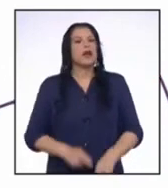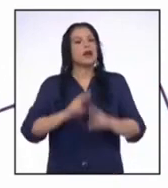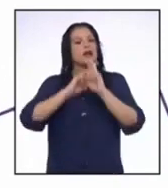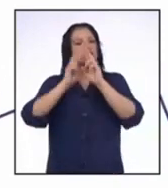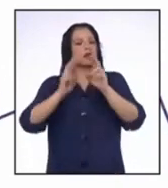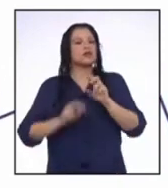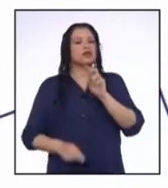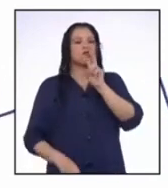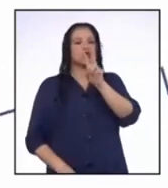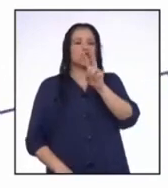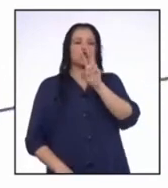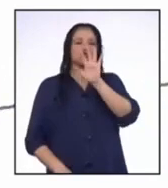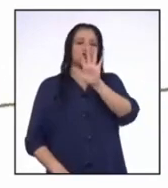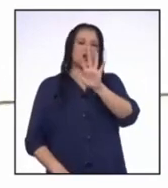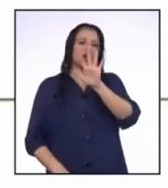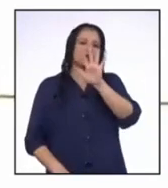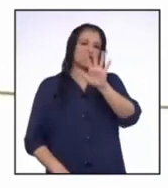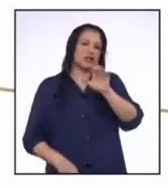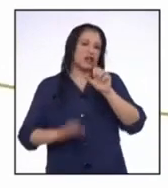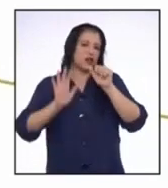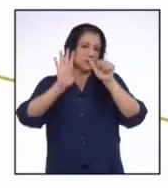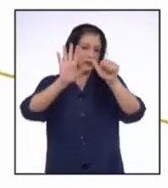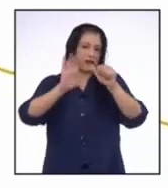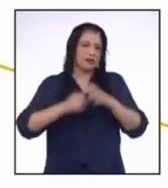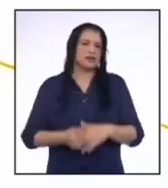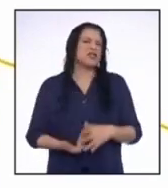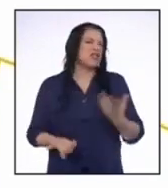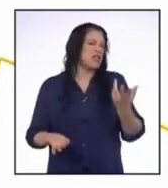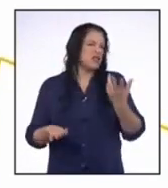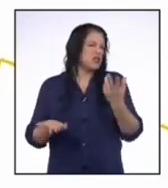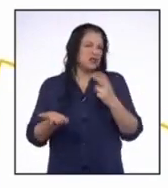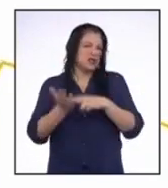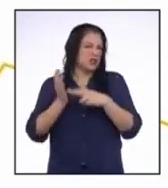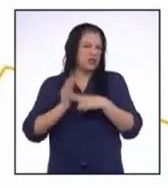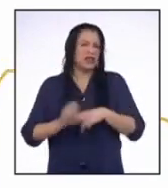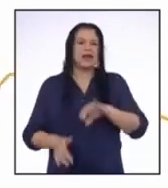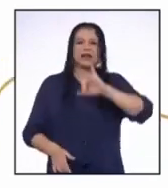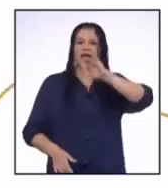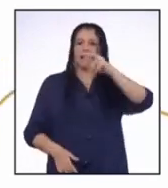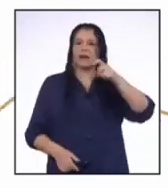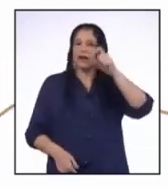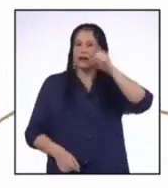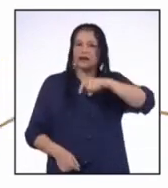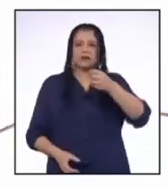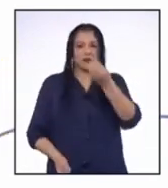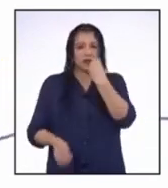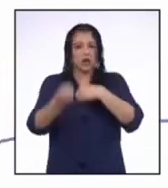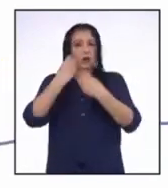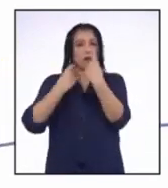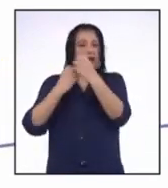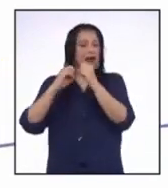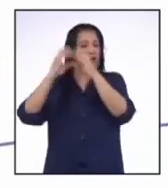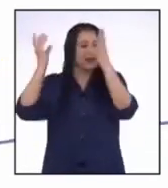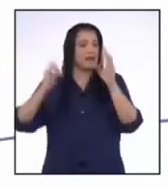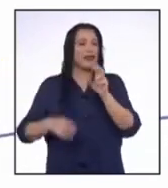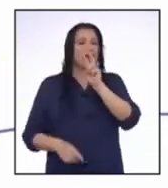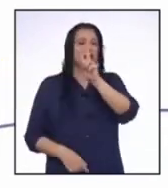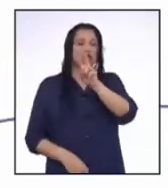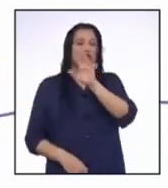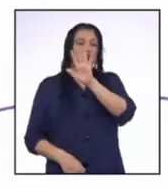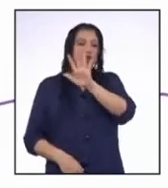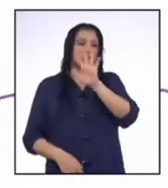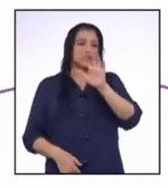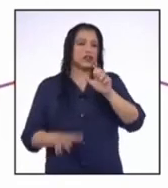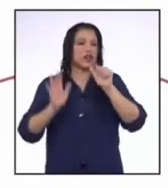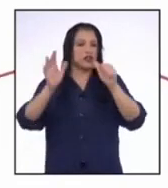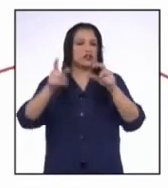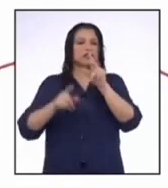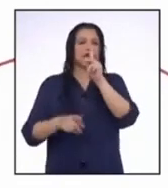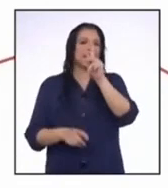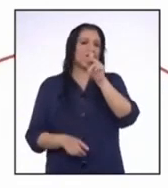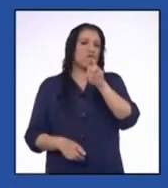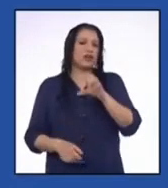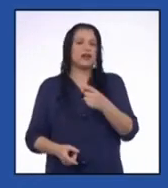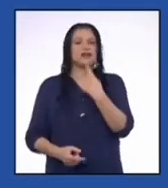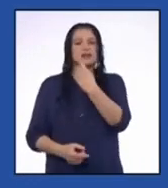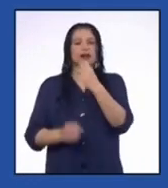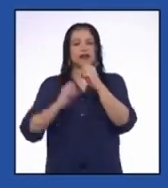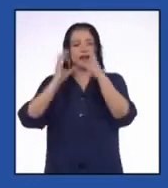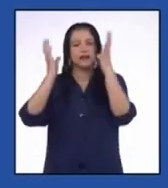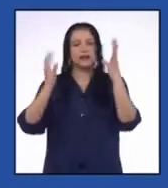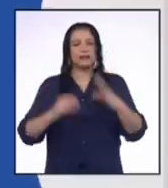da 2.556. Eso quiere decir que Javier necesita en total 2.556 kilocalorías